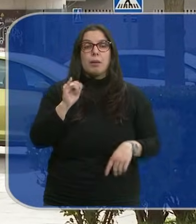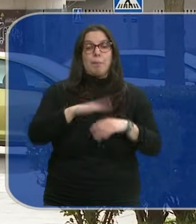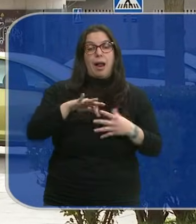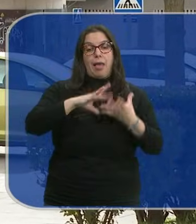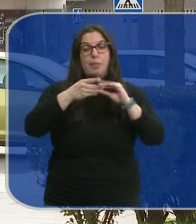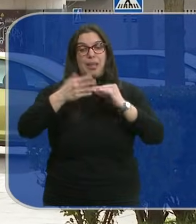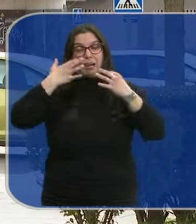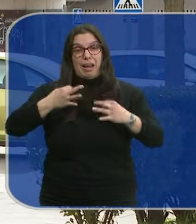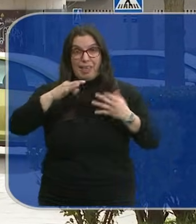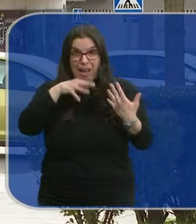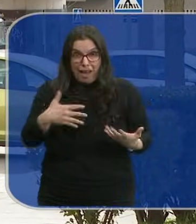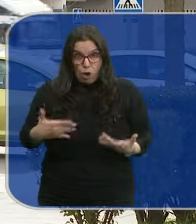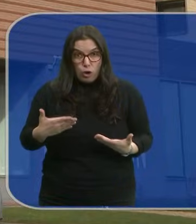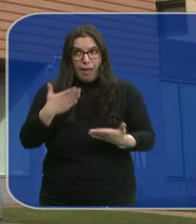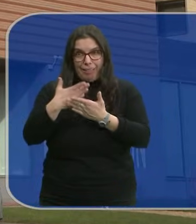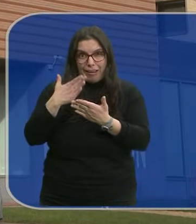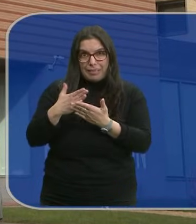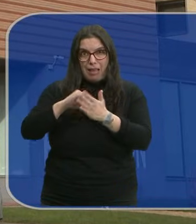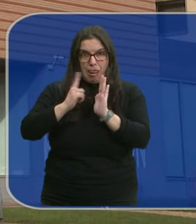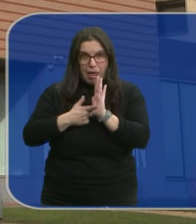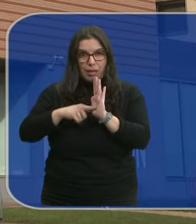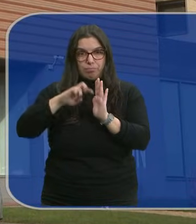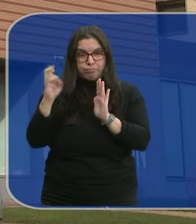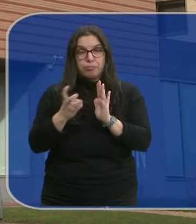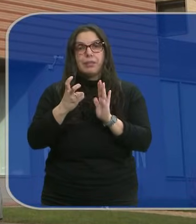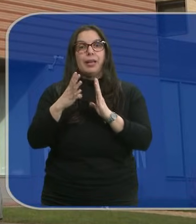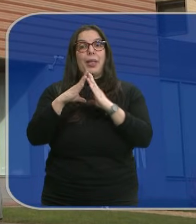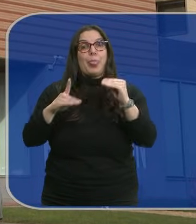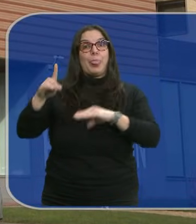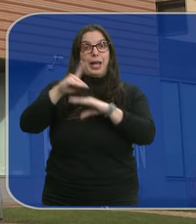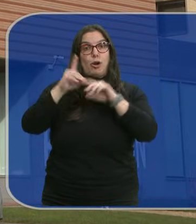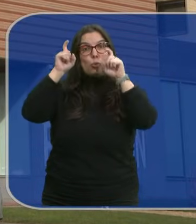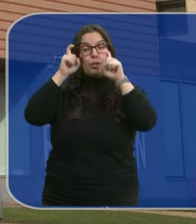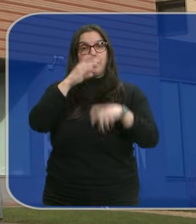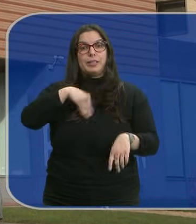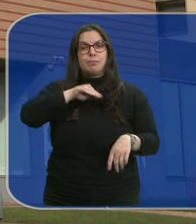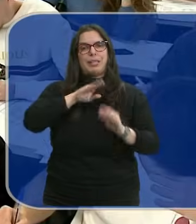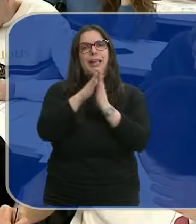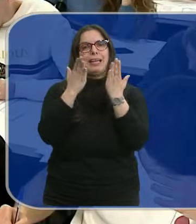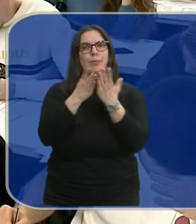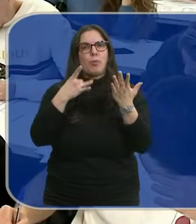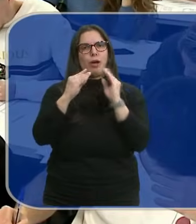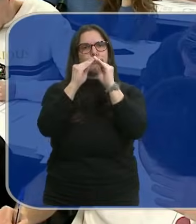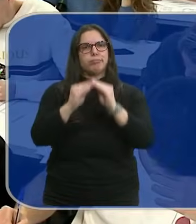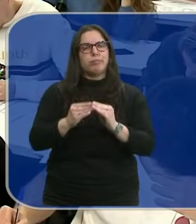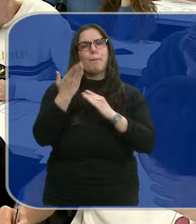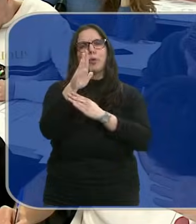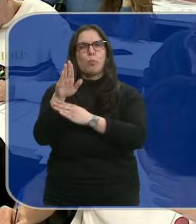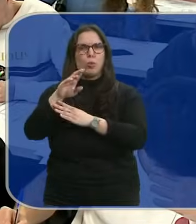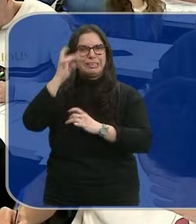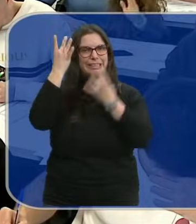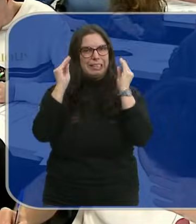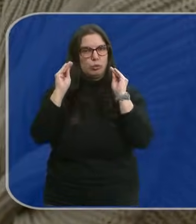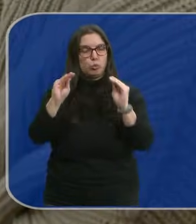adecuarlo a la realidad actual de las aulas y de la legislación, los decanos de Educación de España han elaborado un libro blanco con una serie de